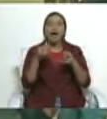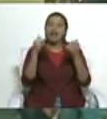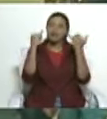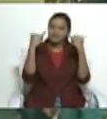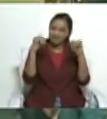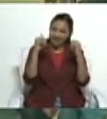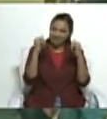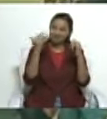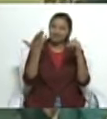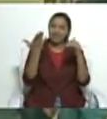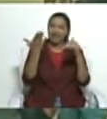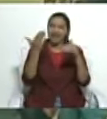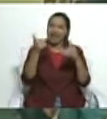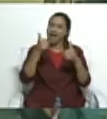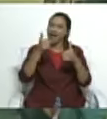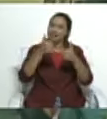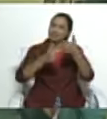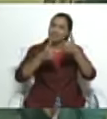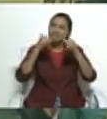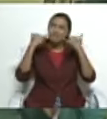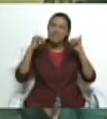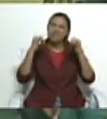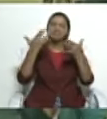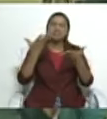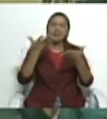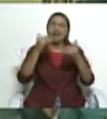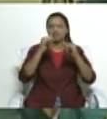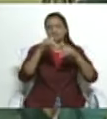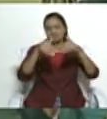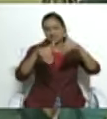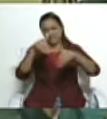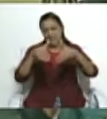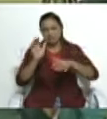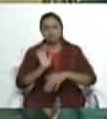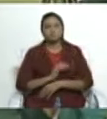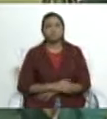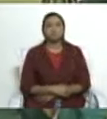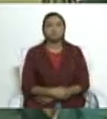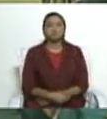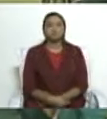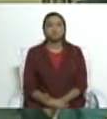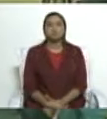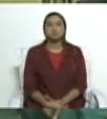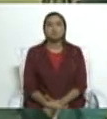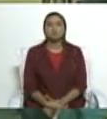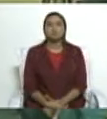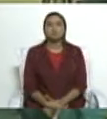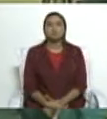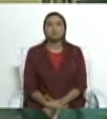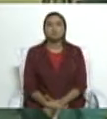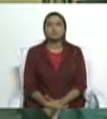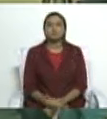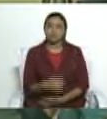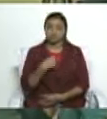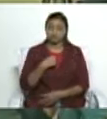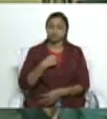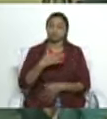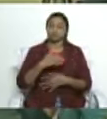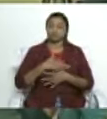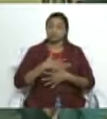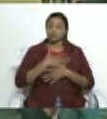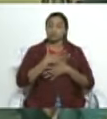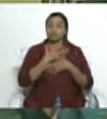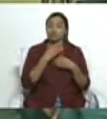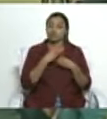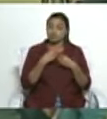se inició pues desde el día de ayer. Y nos debemos sentir profundamente orgullosos